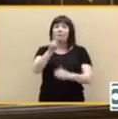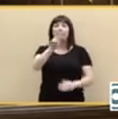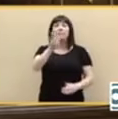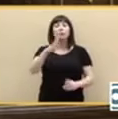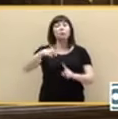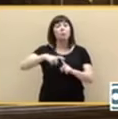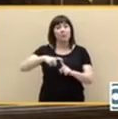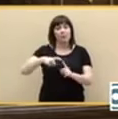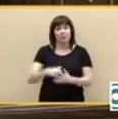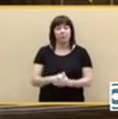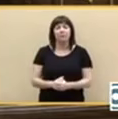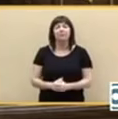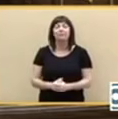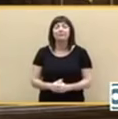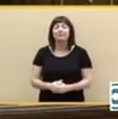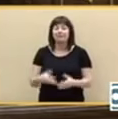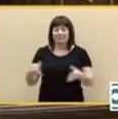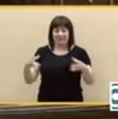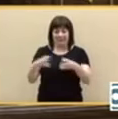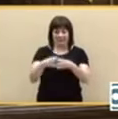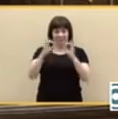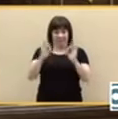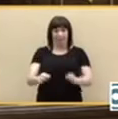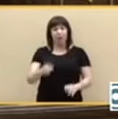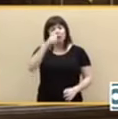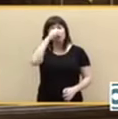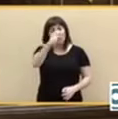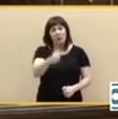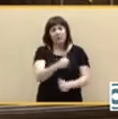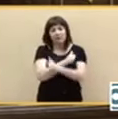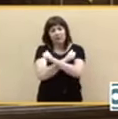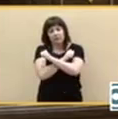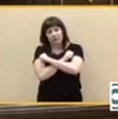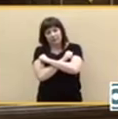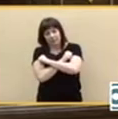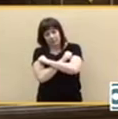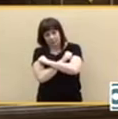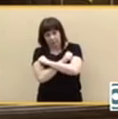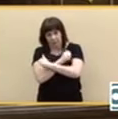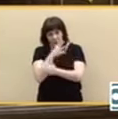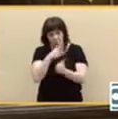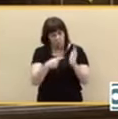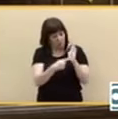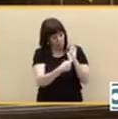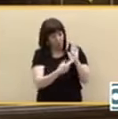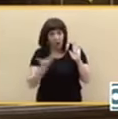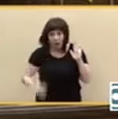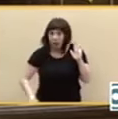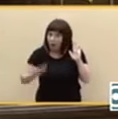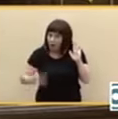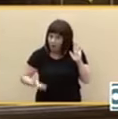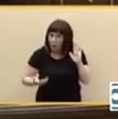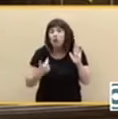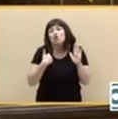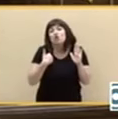el Partido Socialista esperó la única respuesta que cabía ante unos hechos tan graves, la dimisión del presidente del